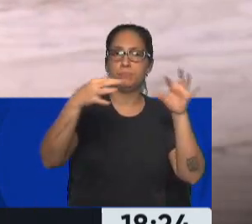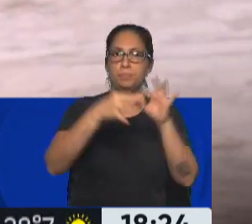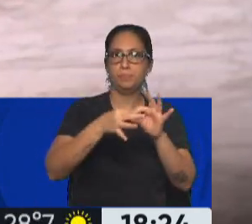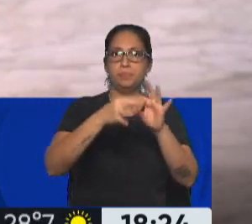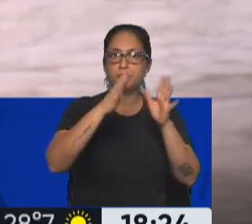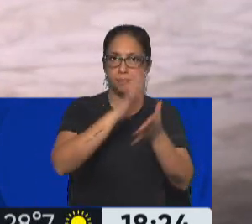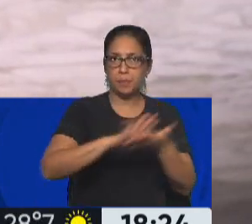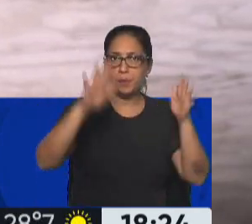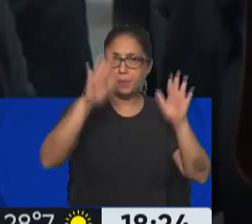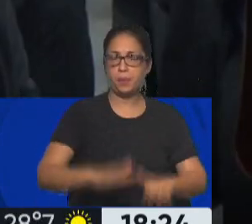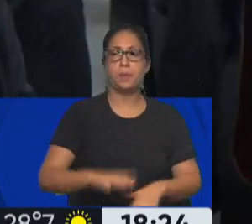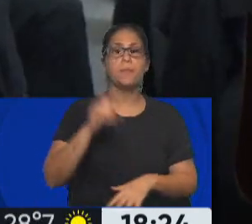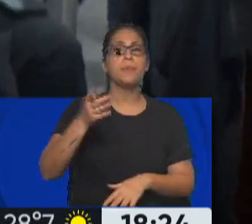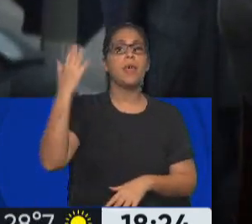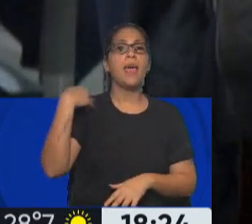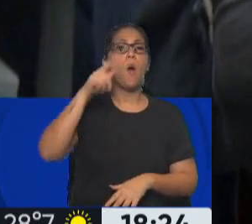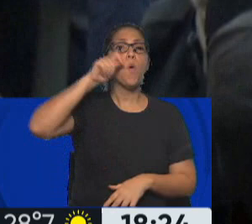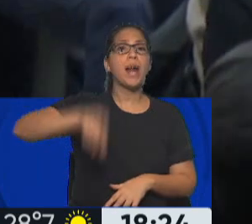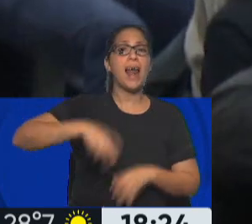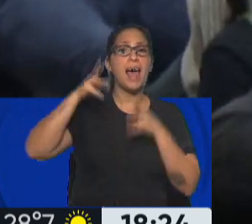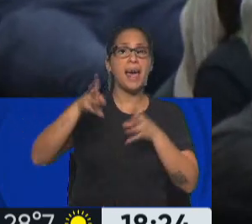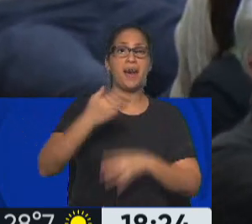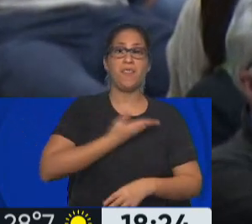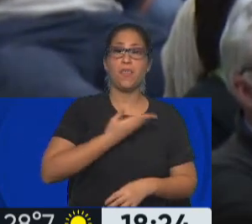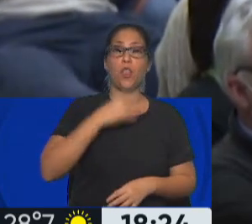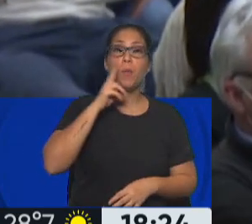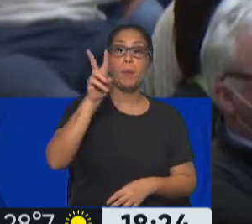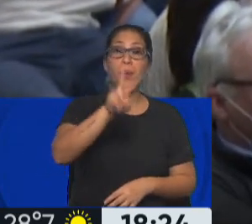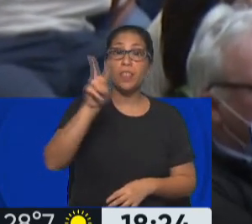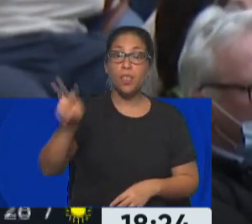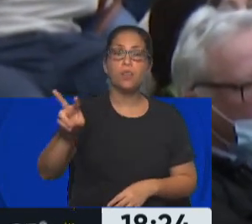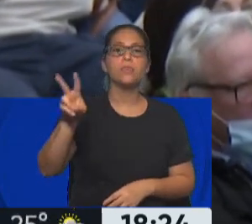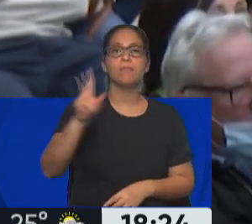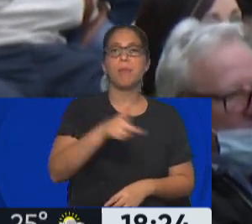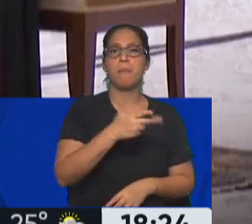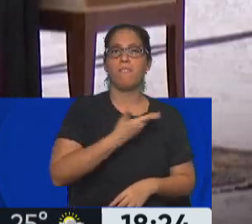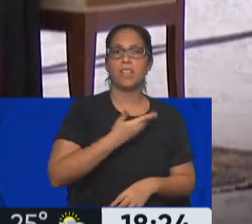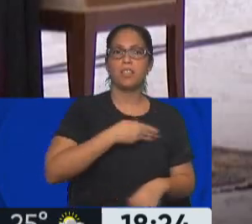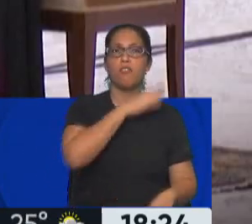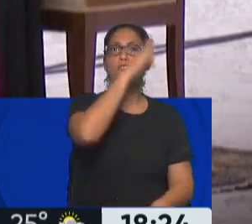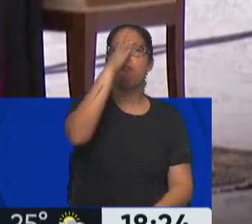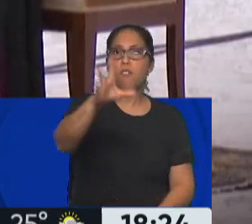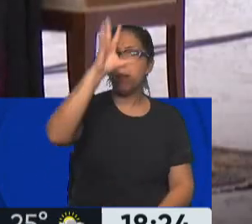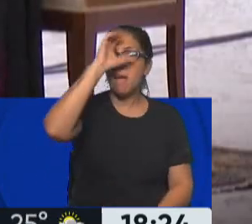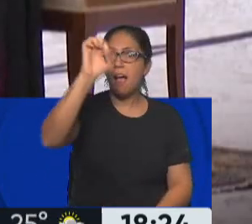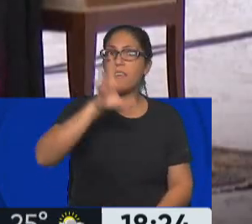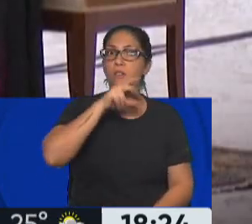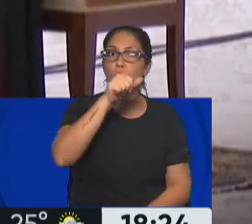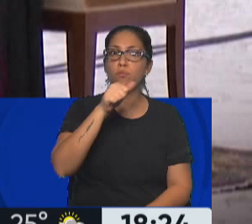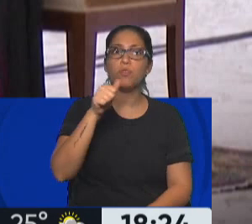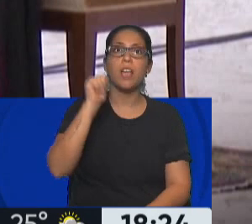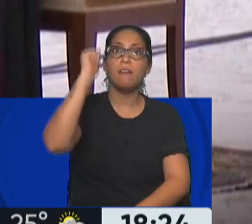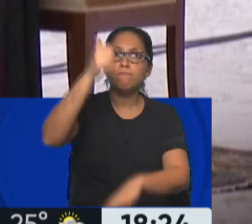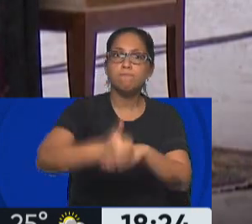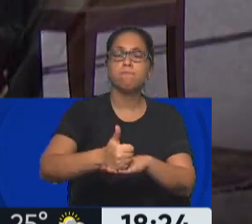A un día del estallido de la guerra en Ucrania, en febrero de 2022, el pontífice se presentó en la embajada rusa ante la Santa Sede